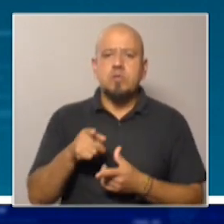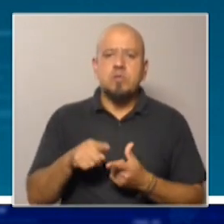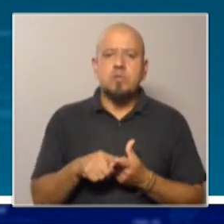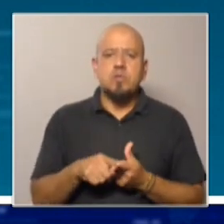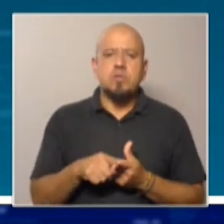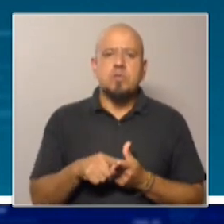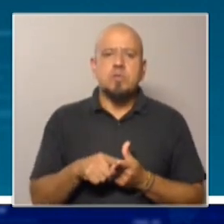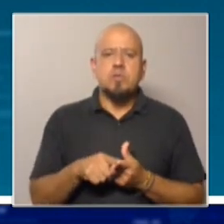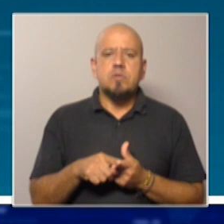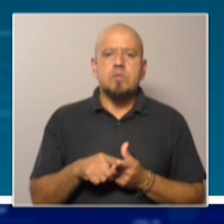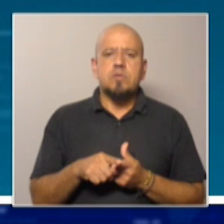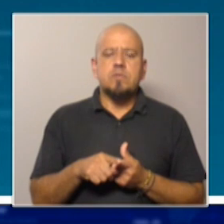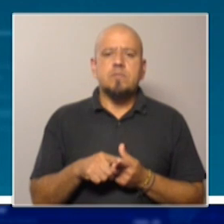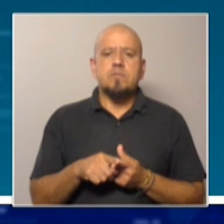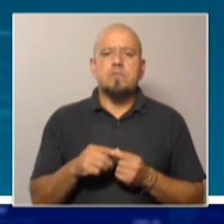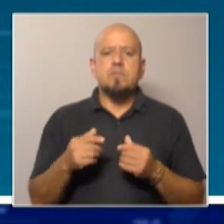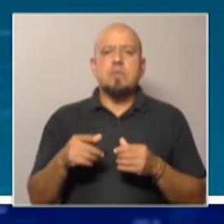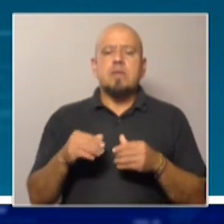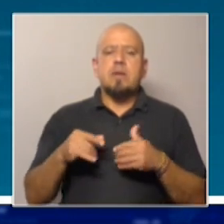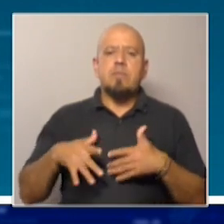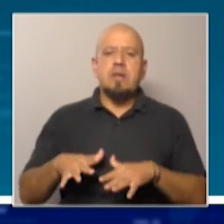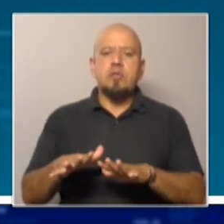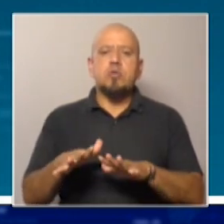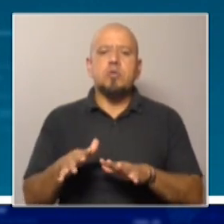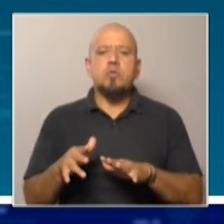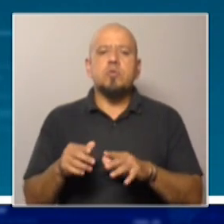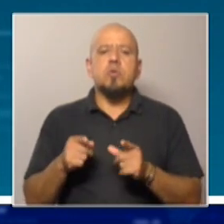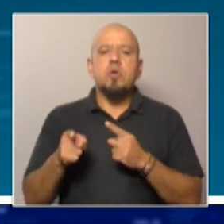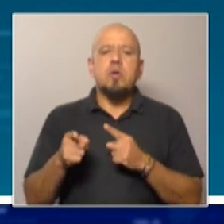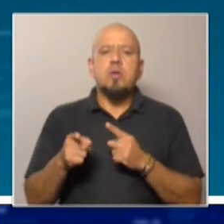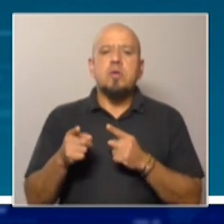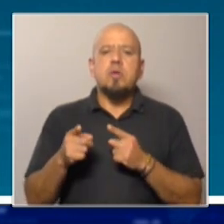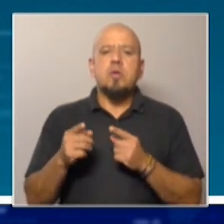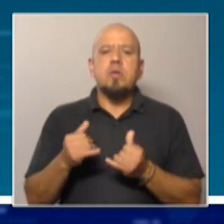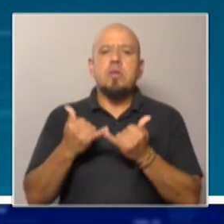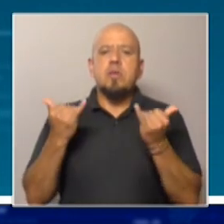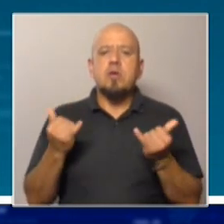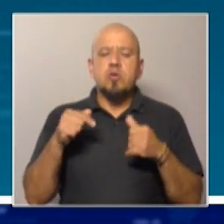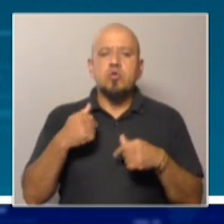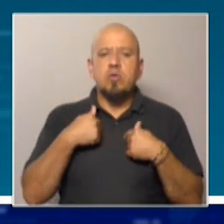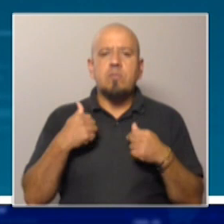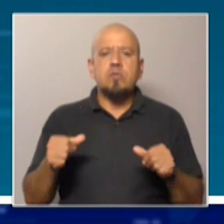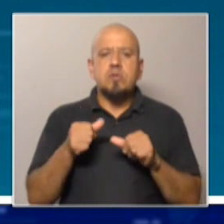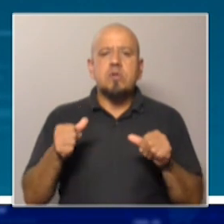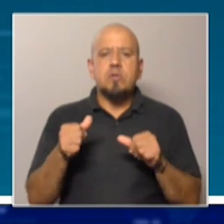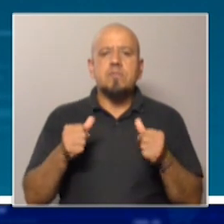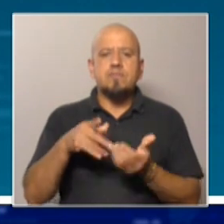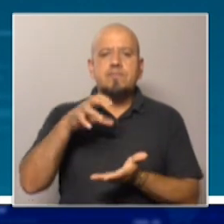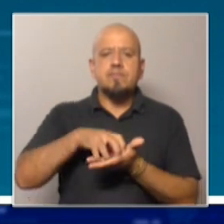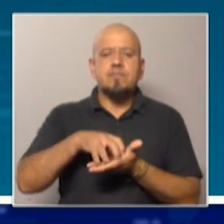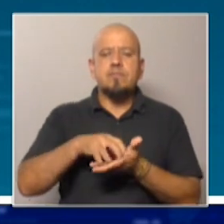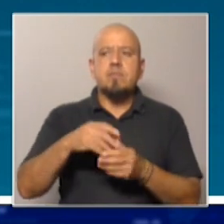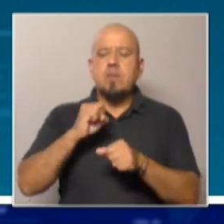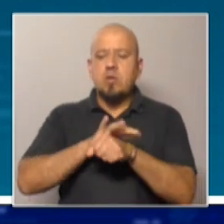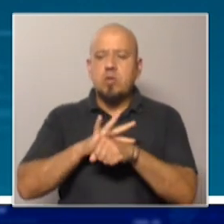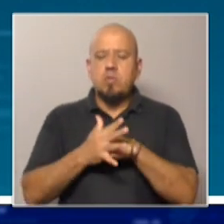Bueno, la preparación, obviamente que desde el día que nosotros recibimos la noticia que íbamos a hacer un centro de referencia para